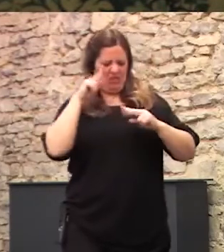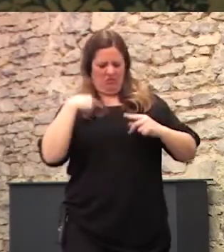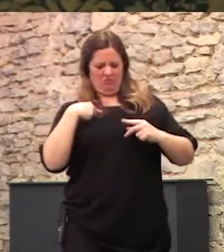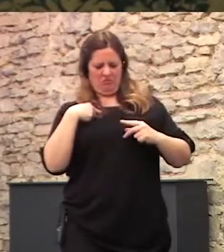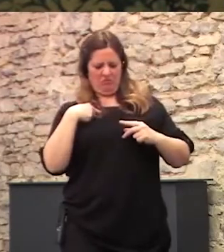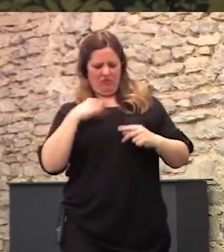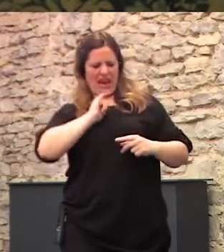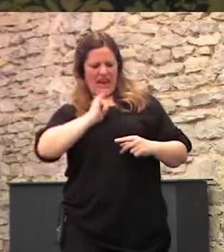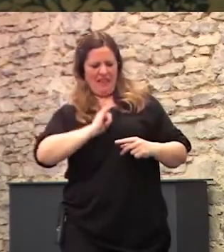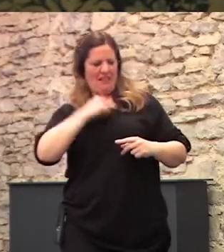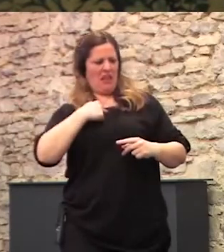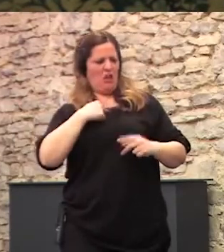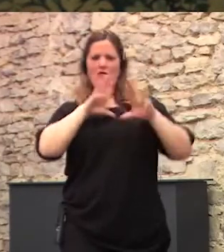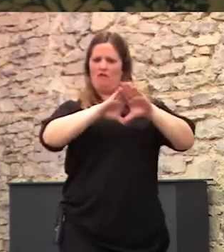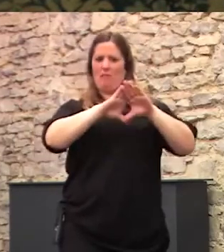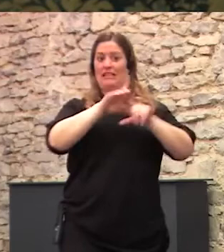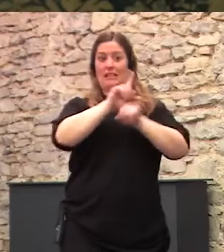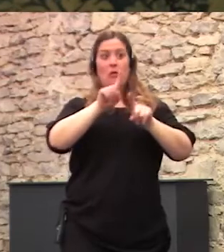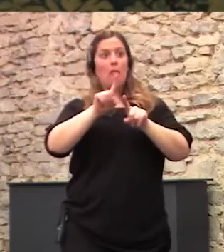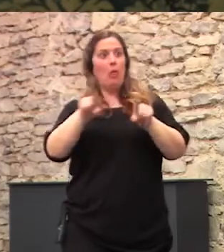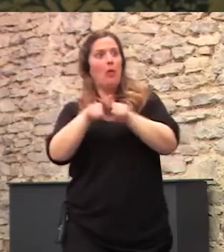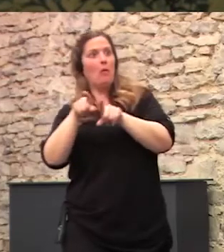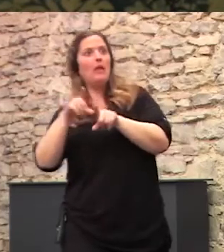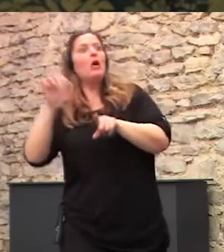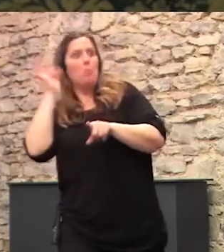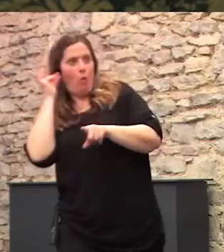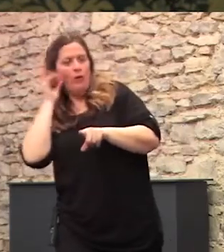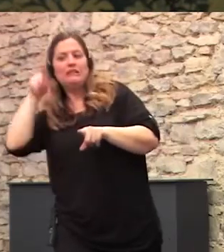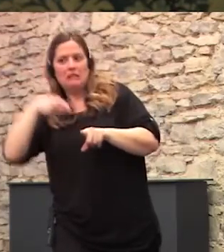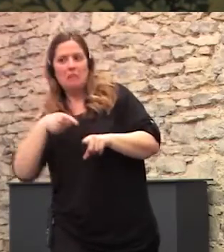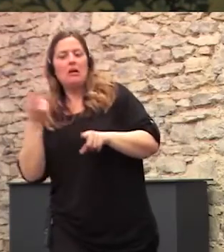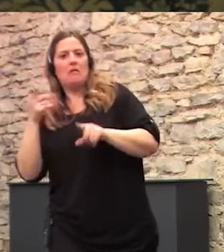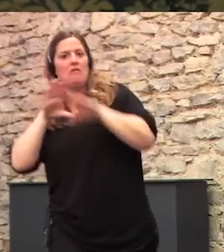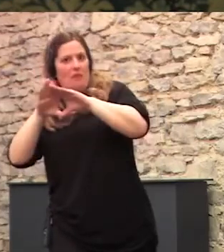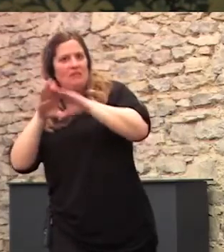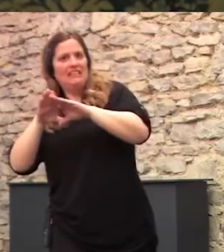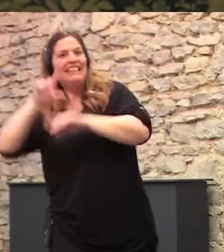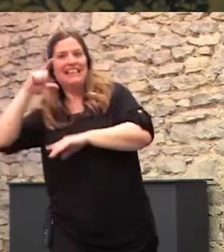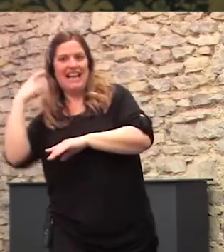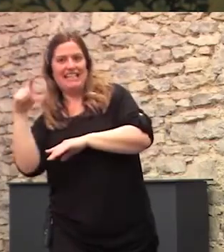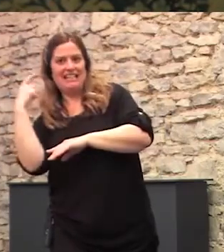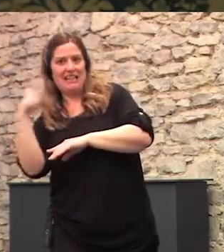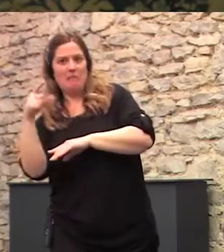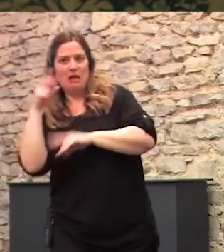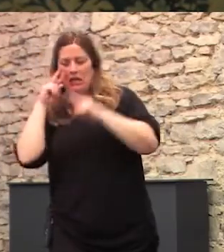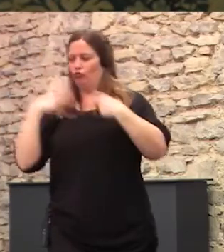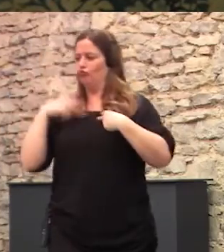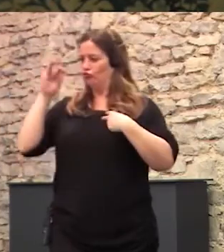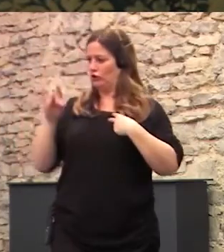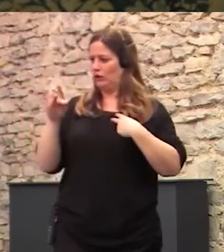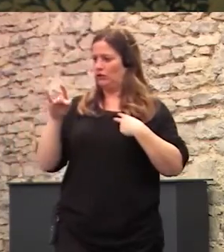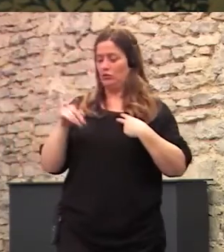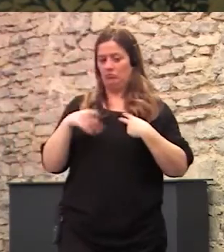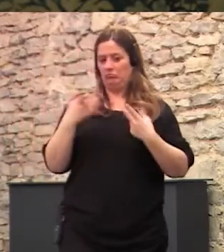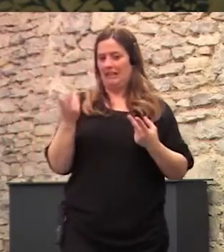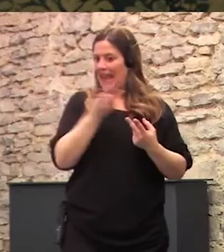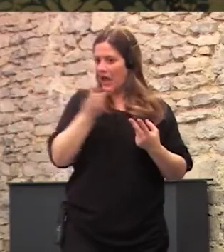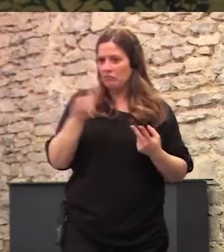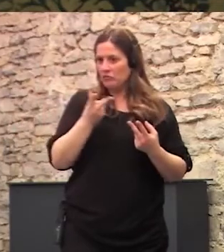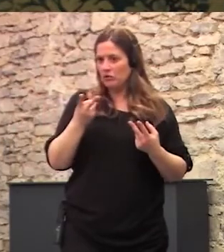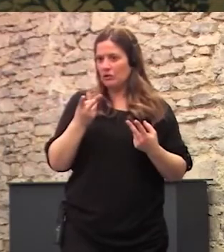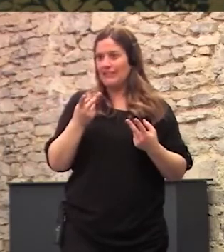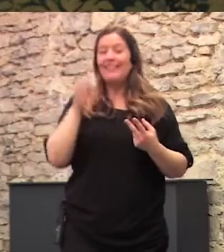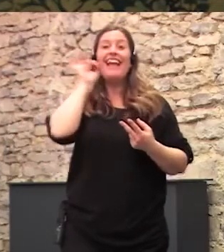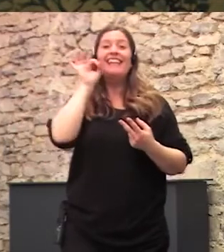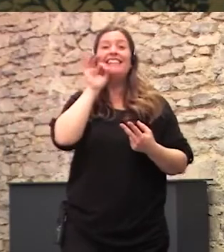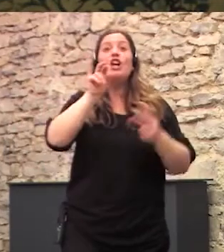como aquellas que se reivindican como feministas islámicas, lo que dicen, si en el siglo VII después de